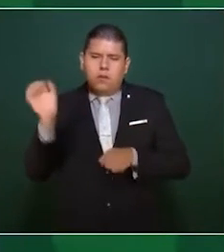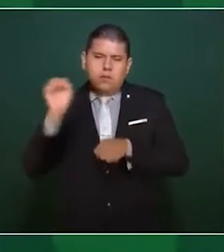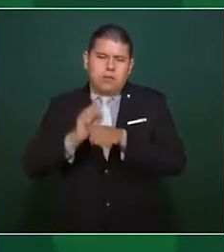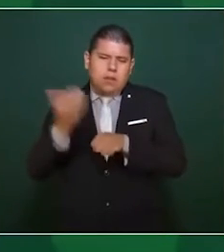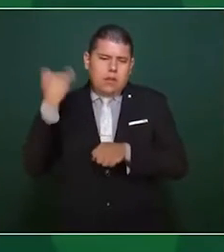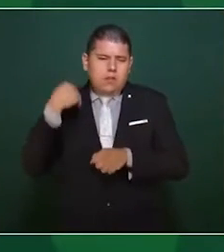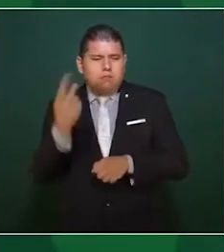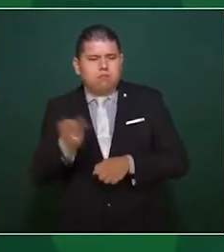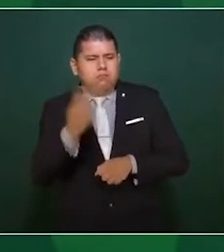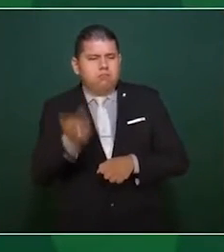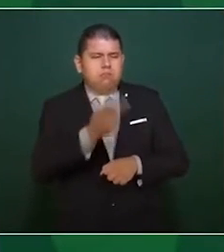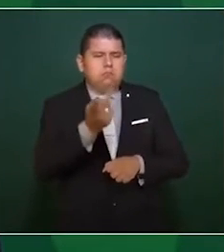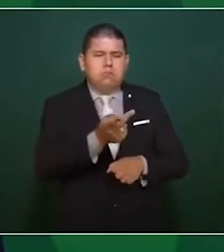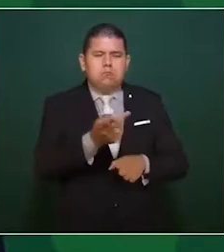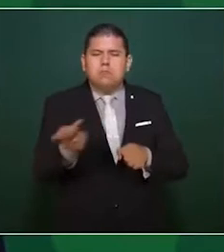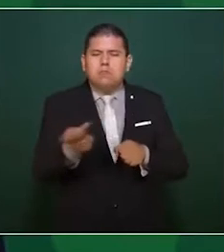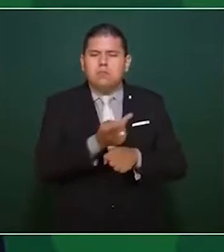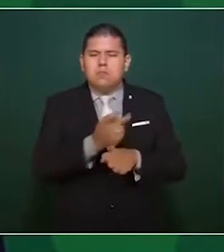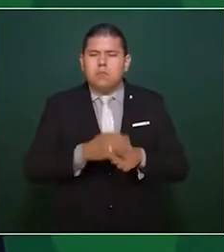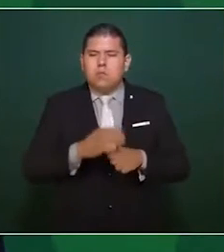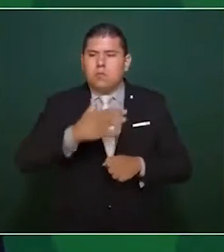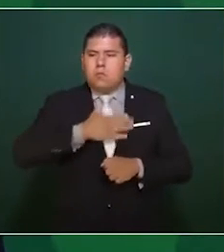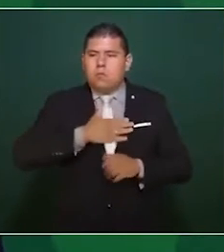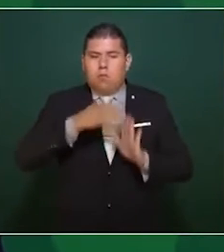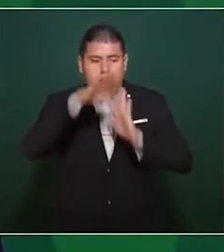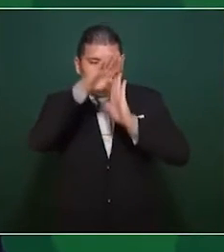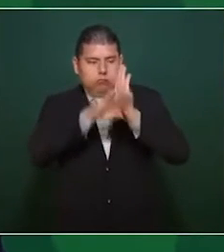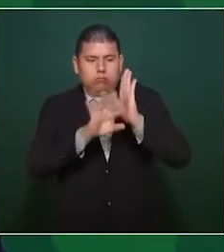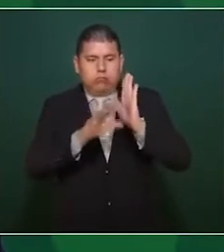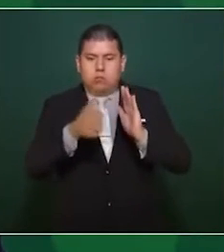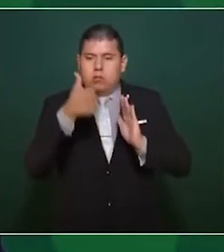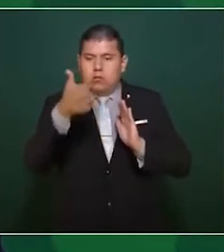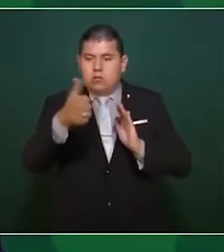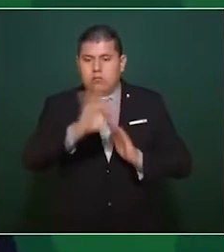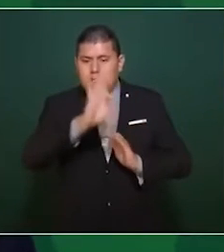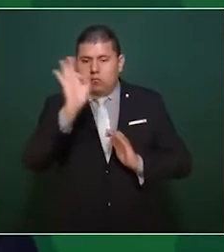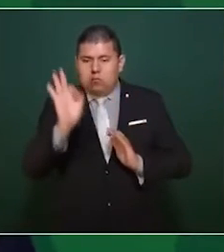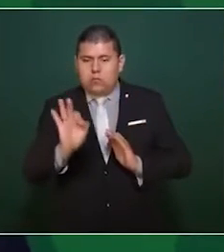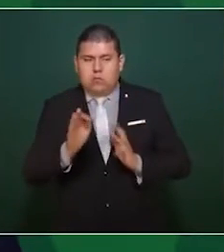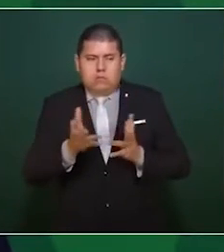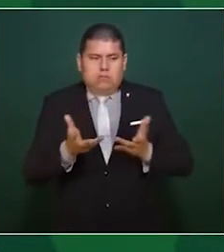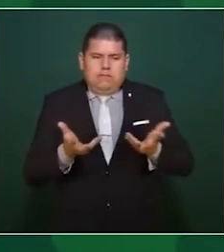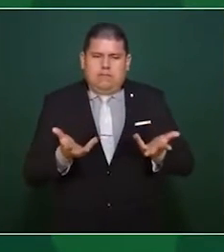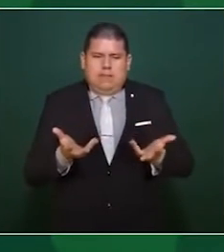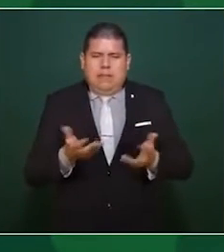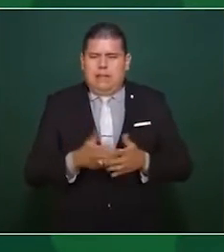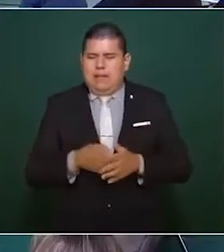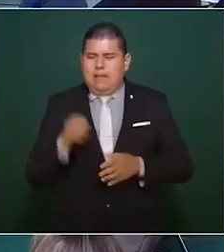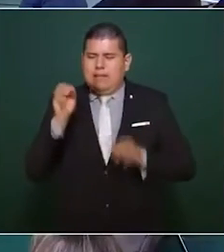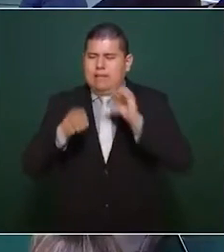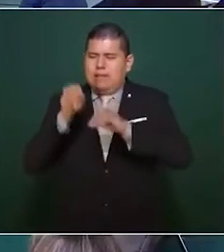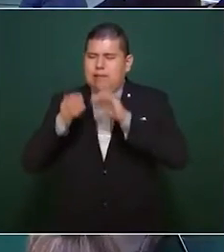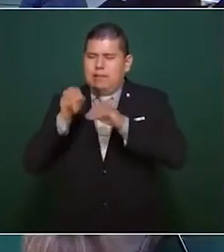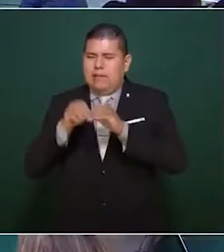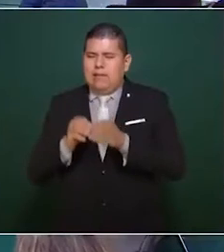sí, creo que traigo el 56%, una encuesta cuchareada.